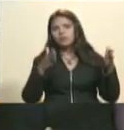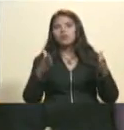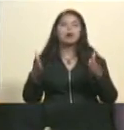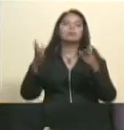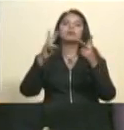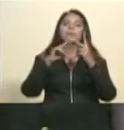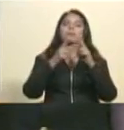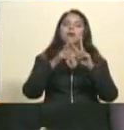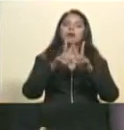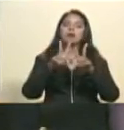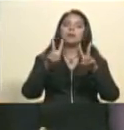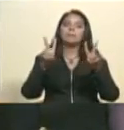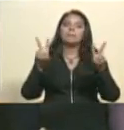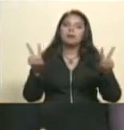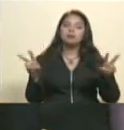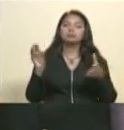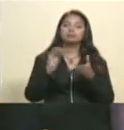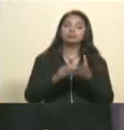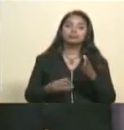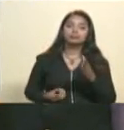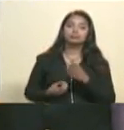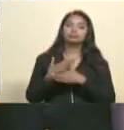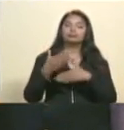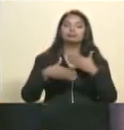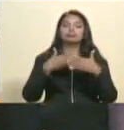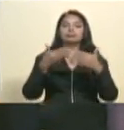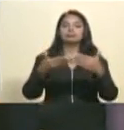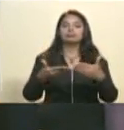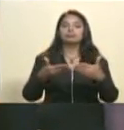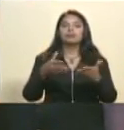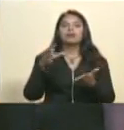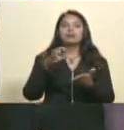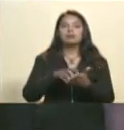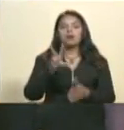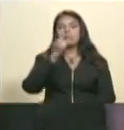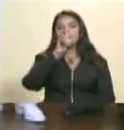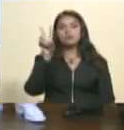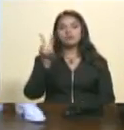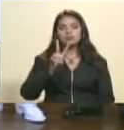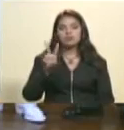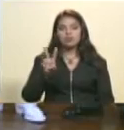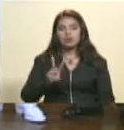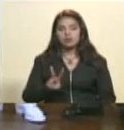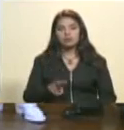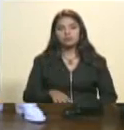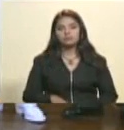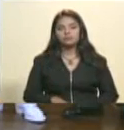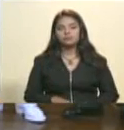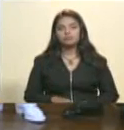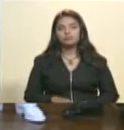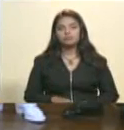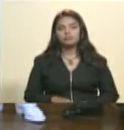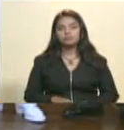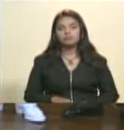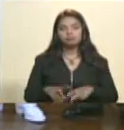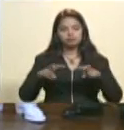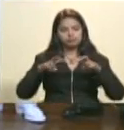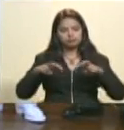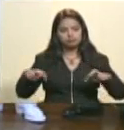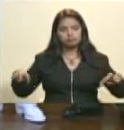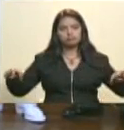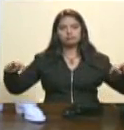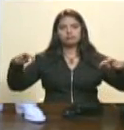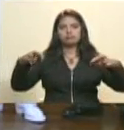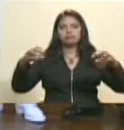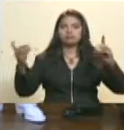paz, para reinstitucionalizar el Estado venezolano y para en el